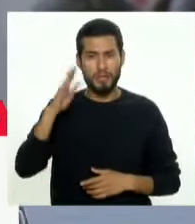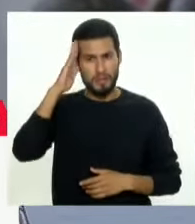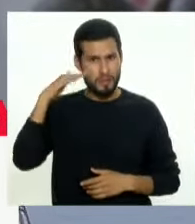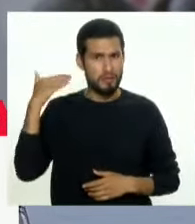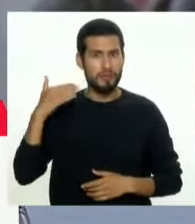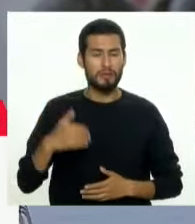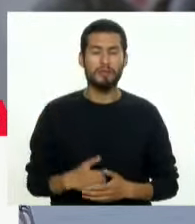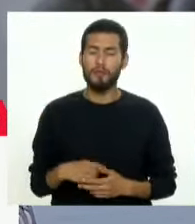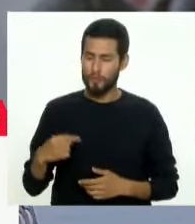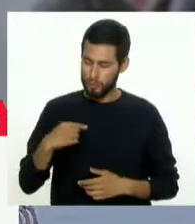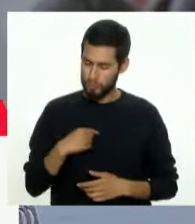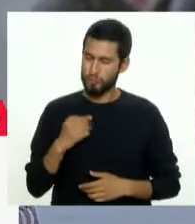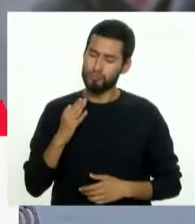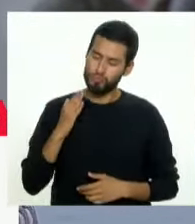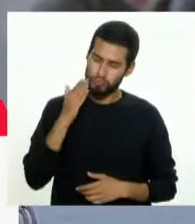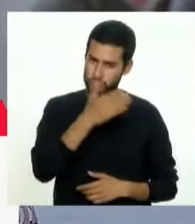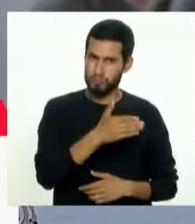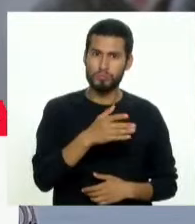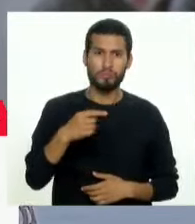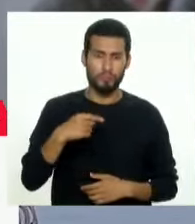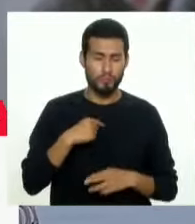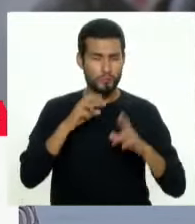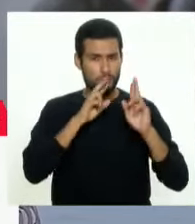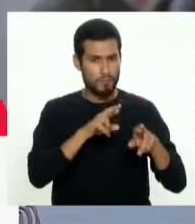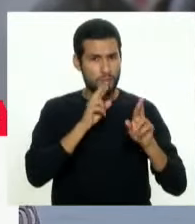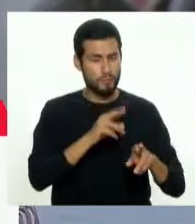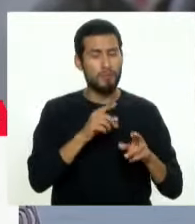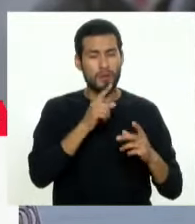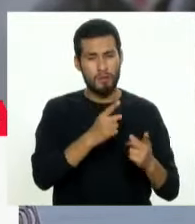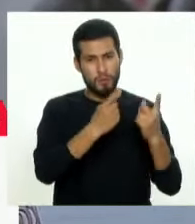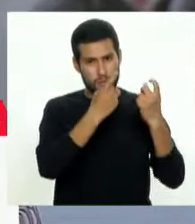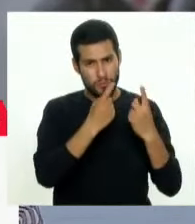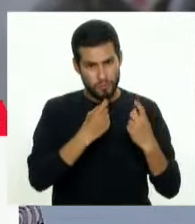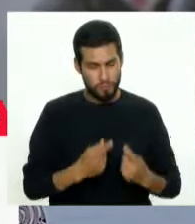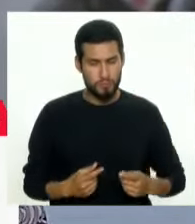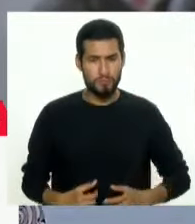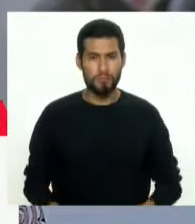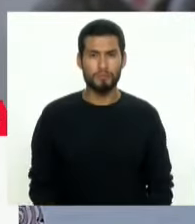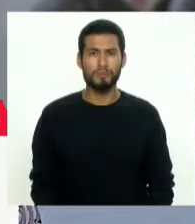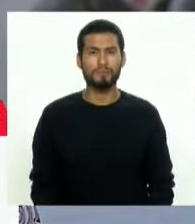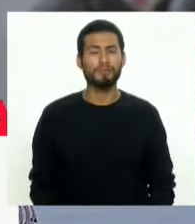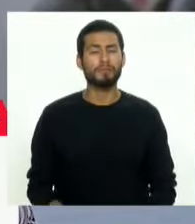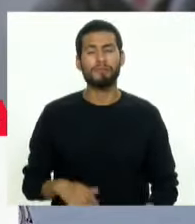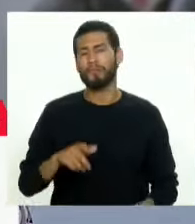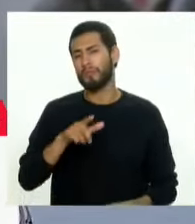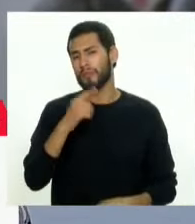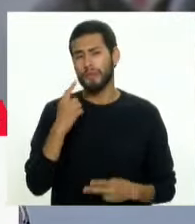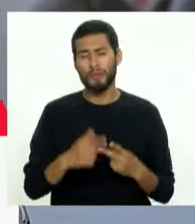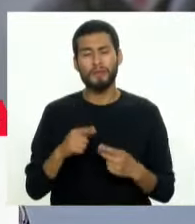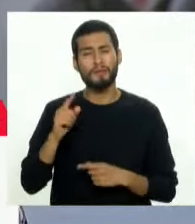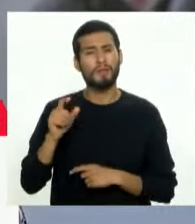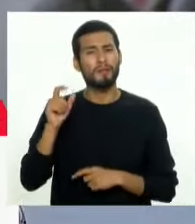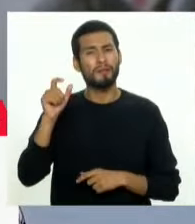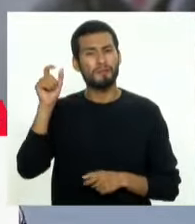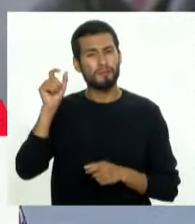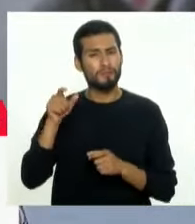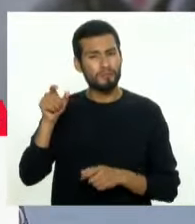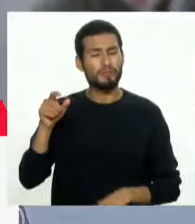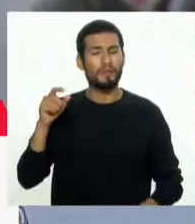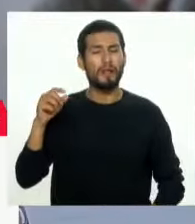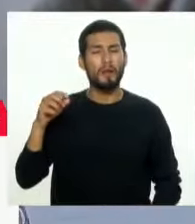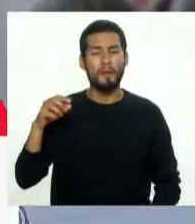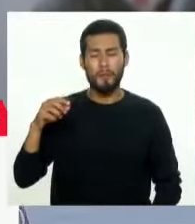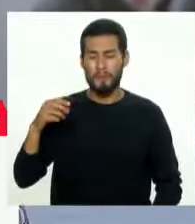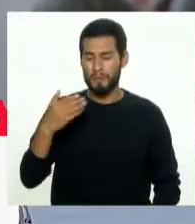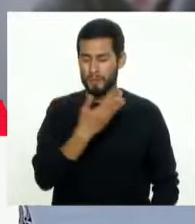Boluarte. Voy a acudir y voy a contestar cada una de las preguntas. Respecto de las palabras del señor López allá